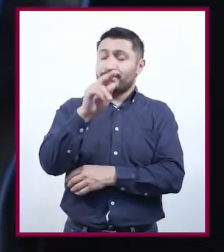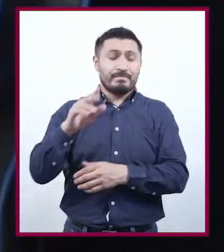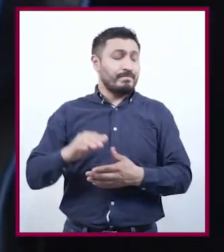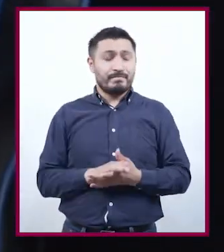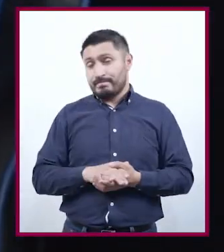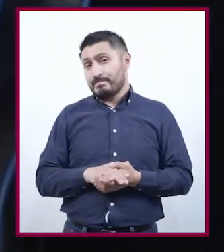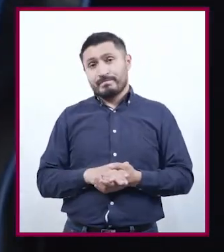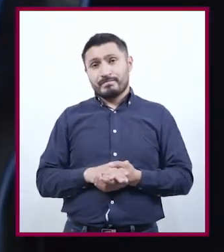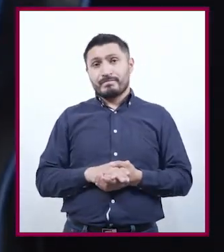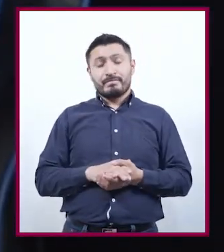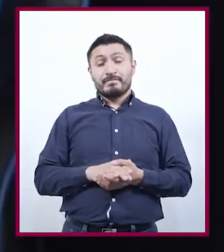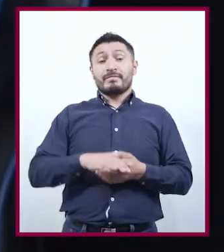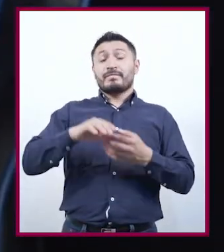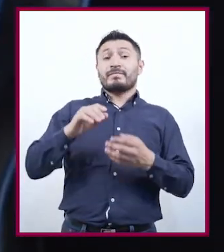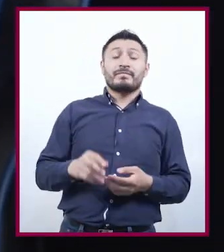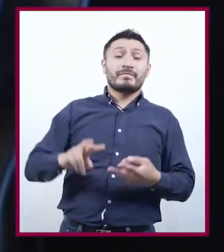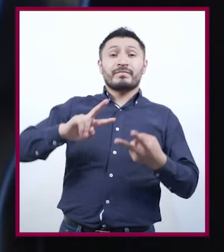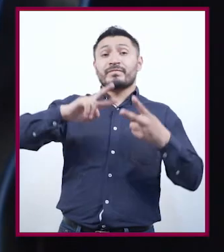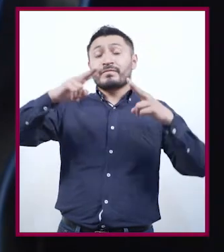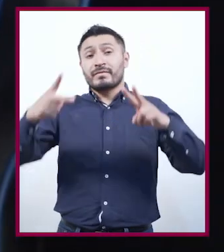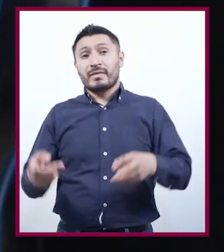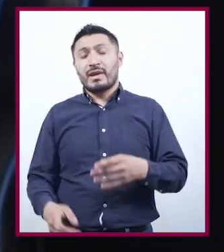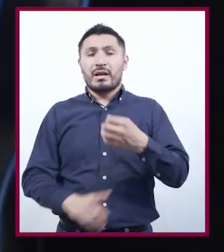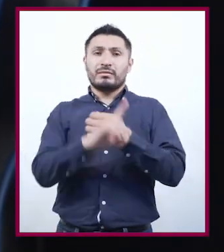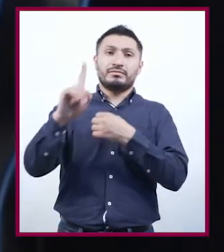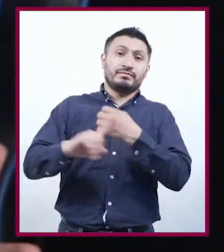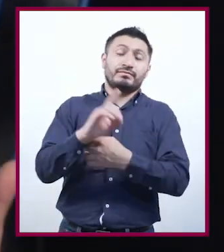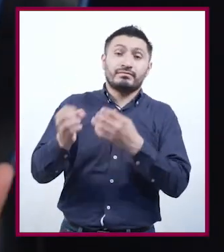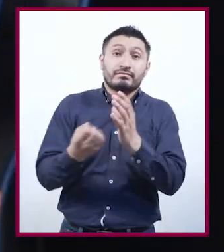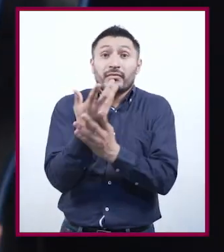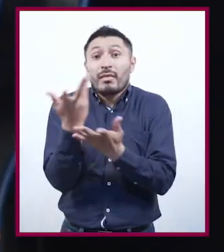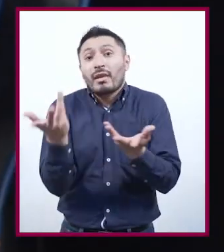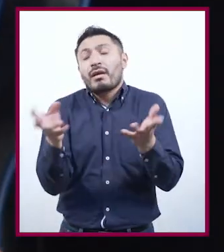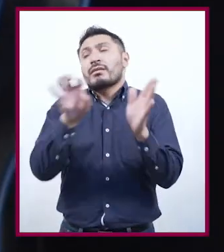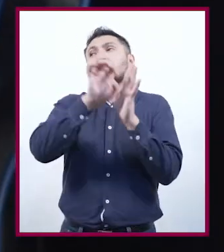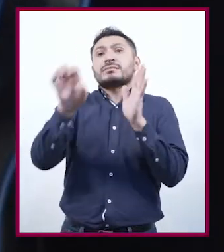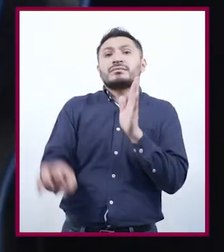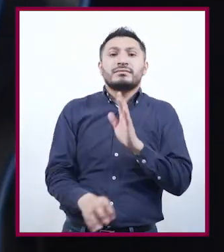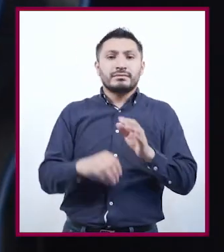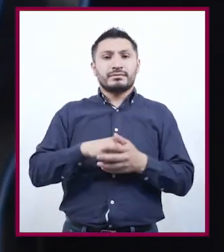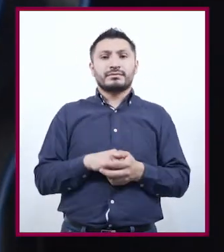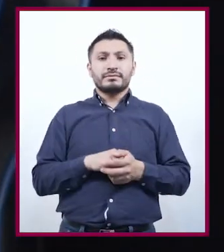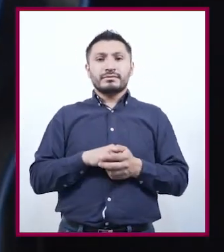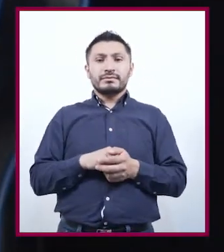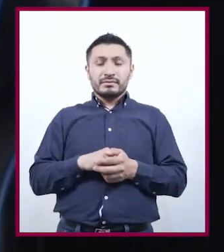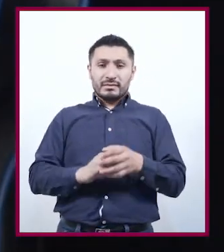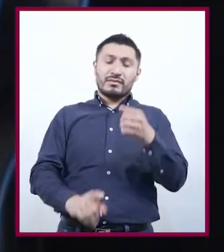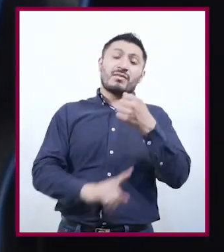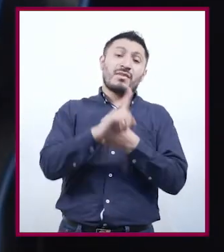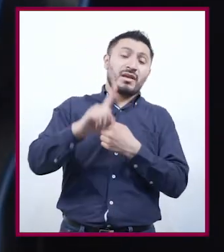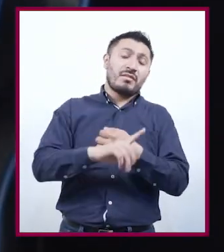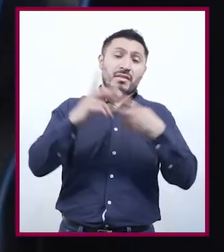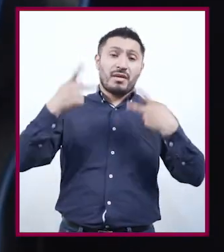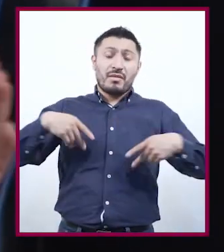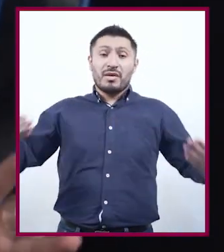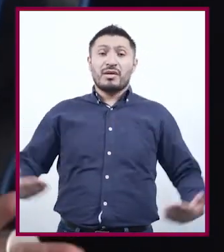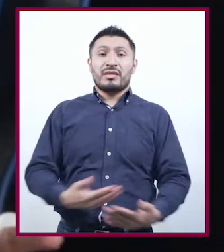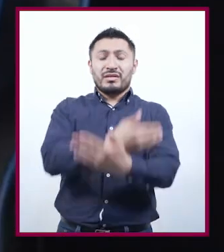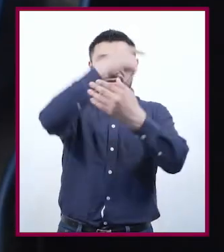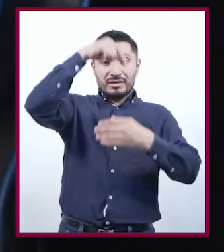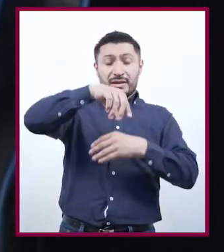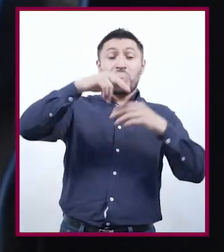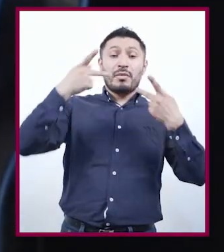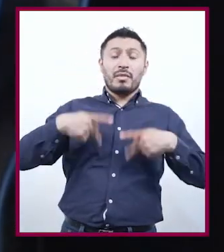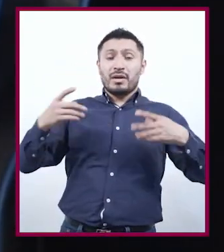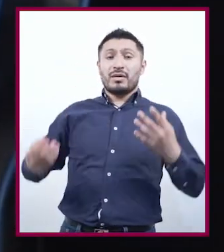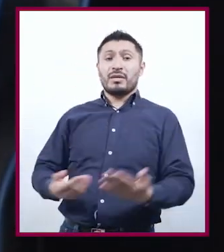no terminó con la entrada del ejército trigarante a la ciudad. Al contrario, se abrieron otras problemáticas. Por ejemplo, las rencillas entre criollos